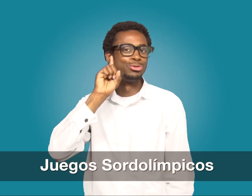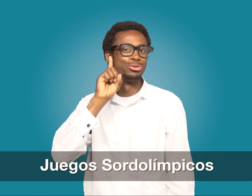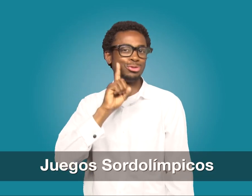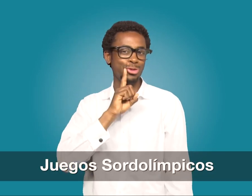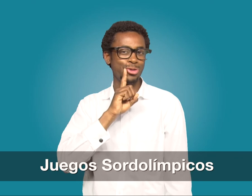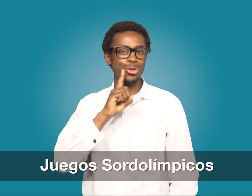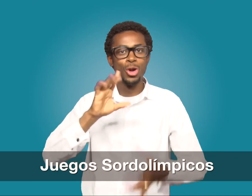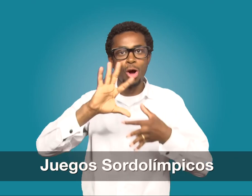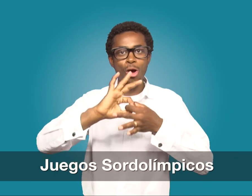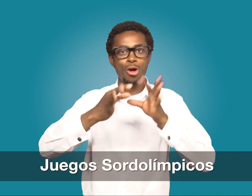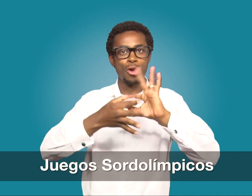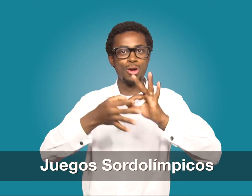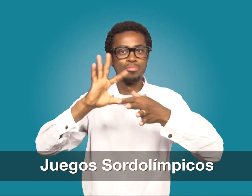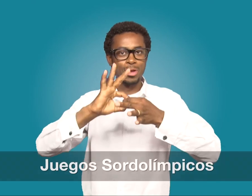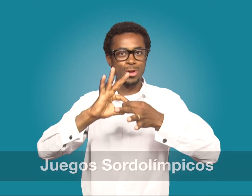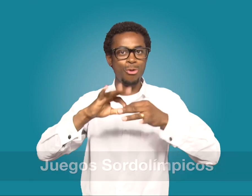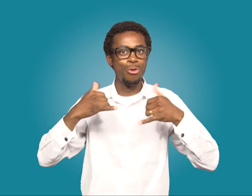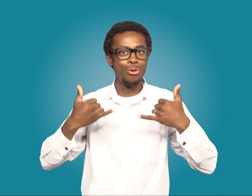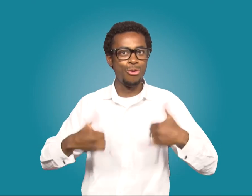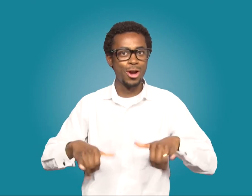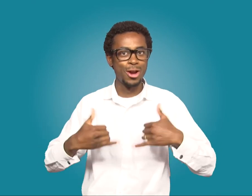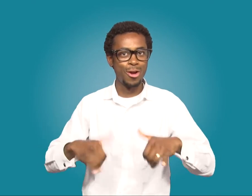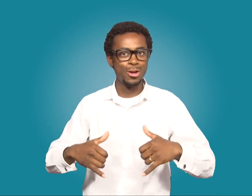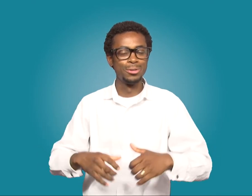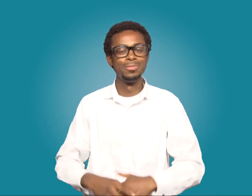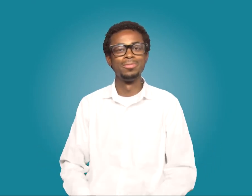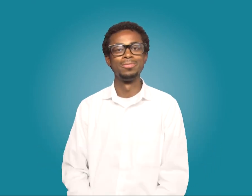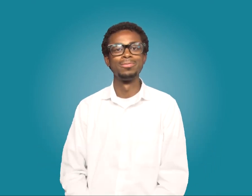Cuarto, juegos sordolímpicos.